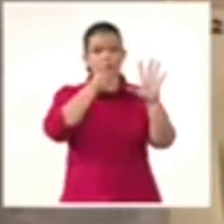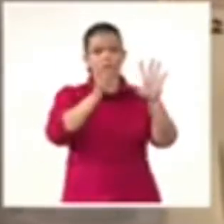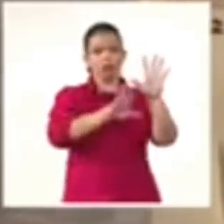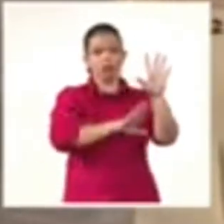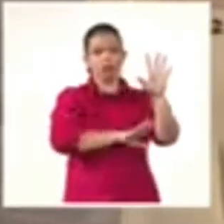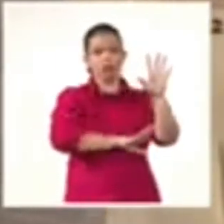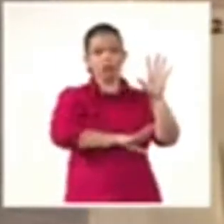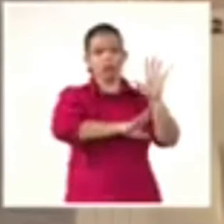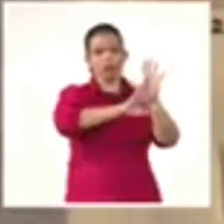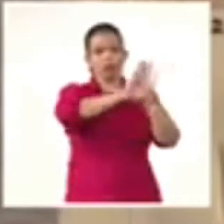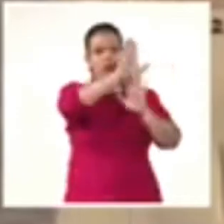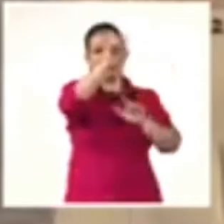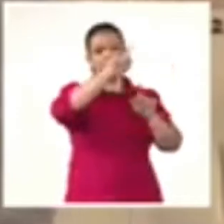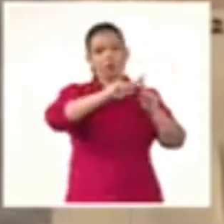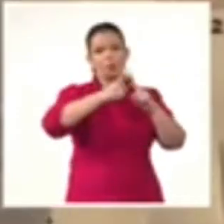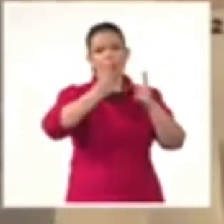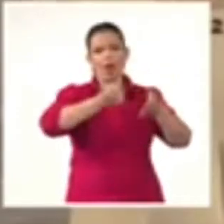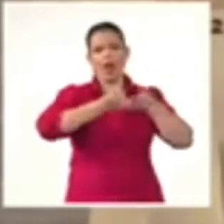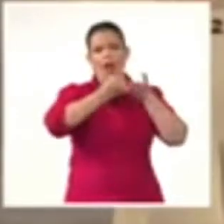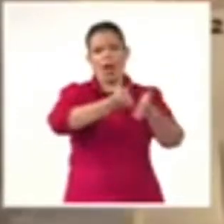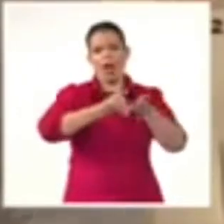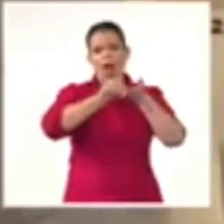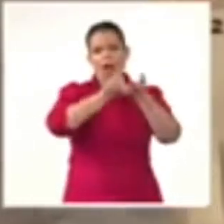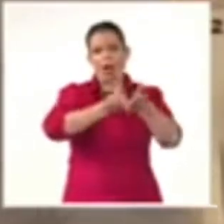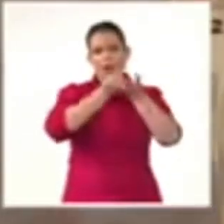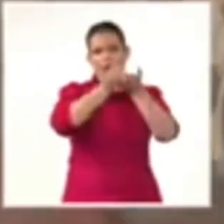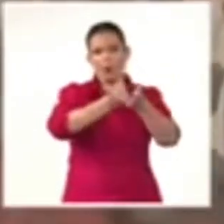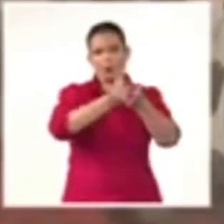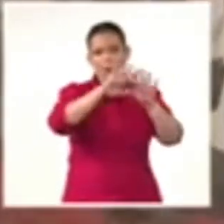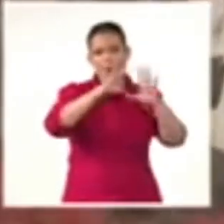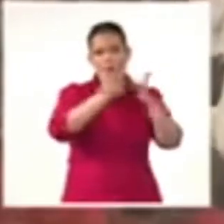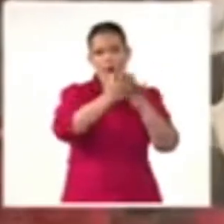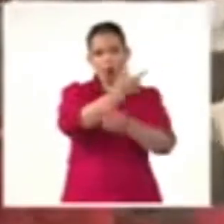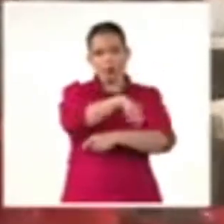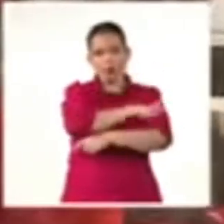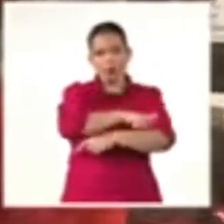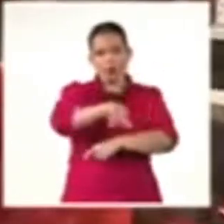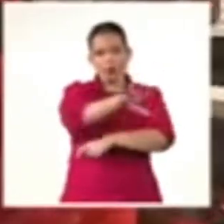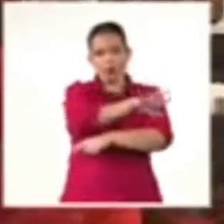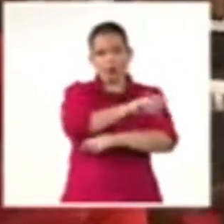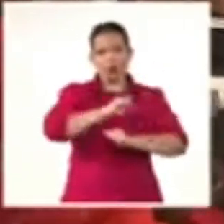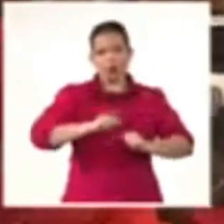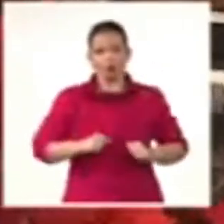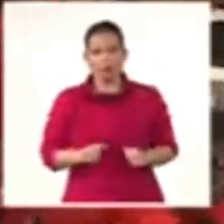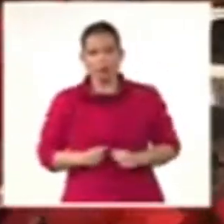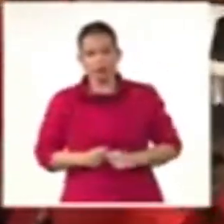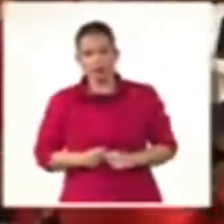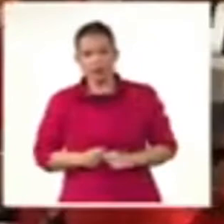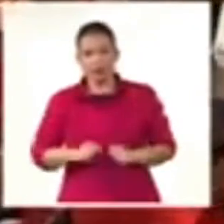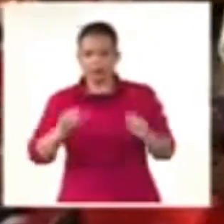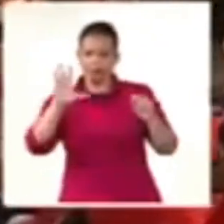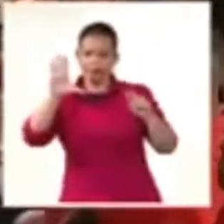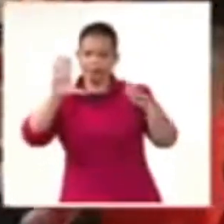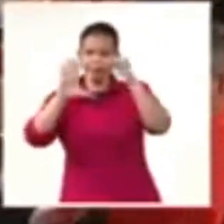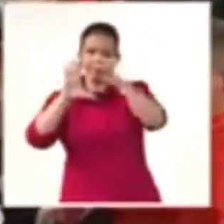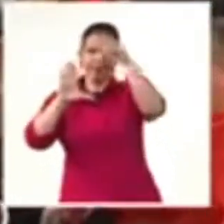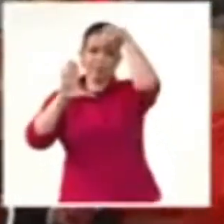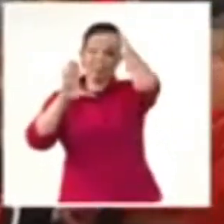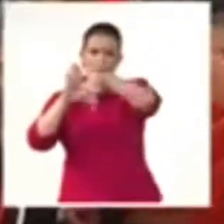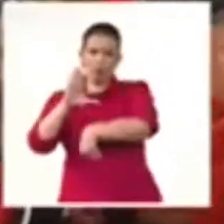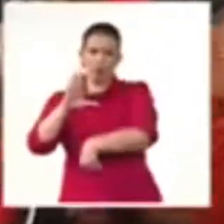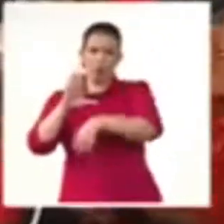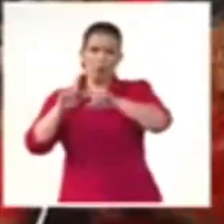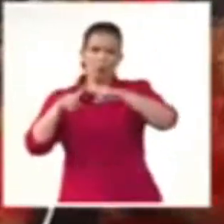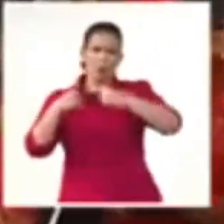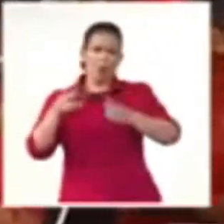indios y va de más a menos. Cuando evaluamos las duras circunstancias por las que hemos transitado